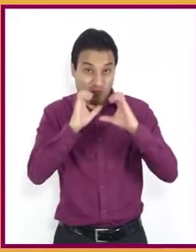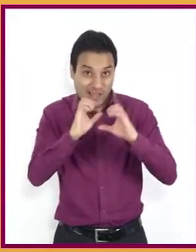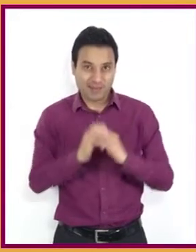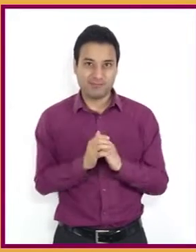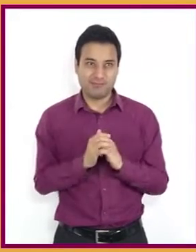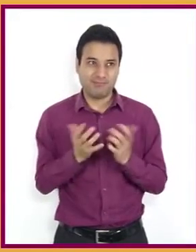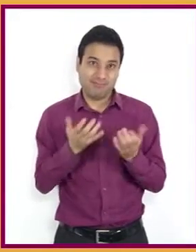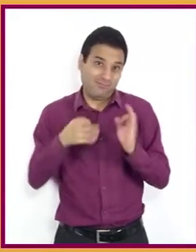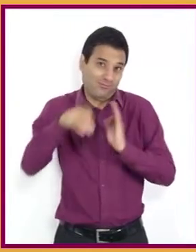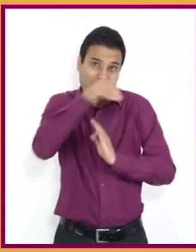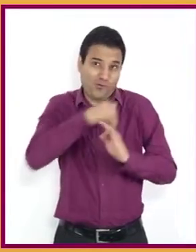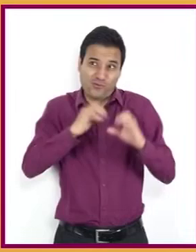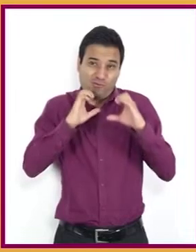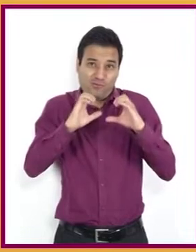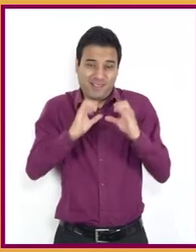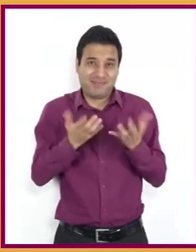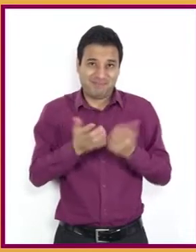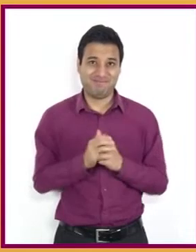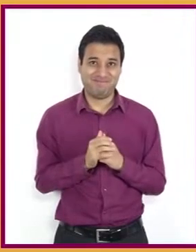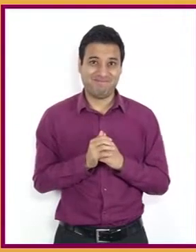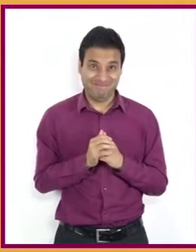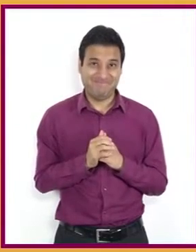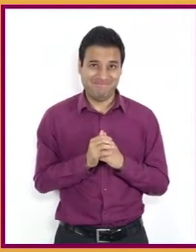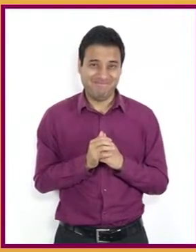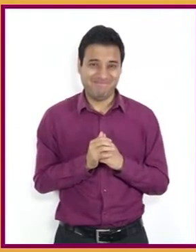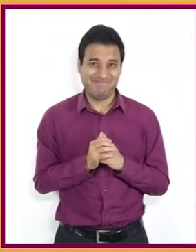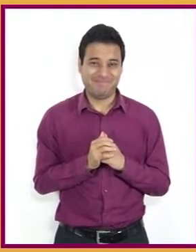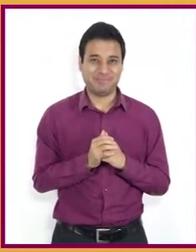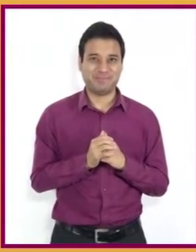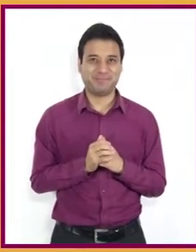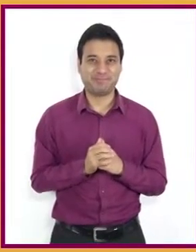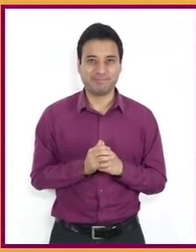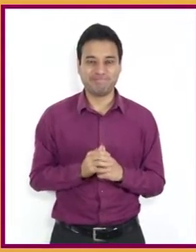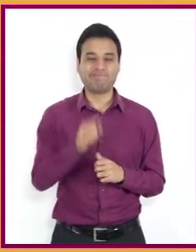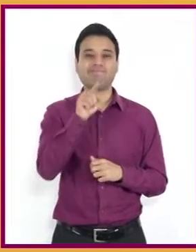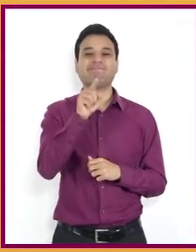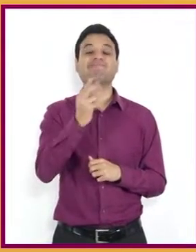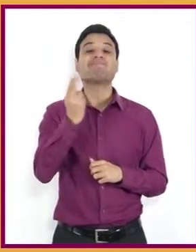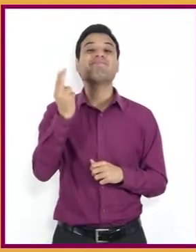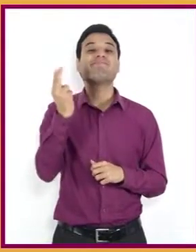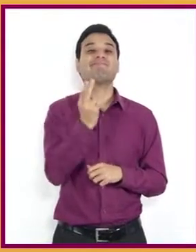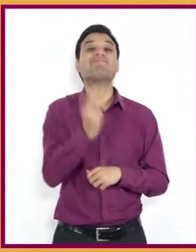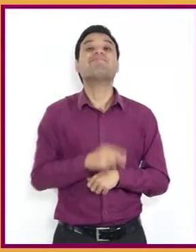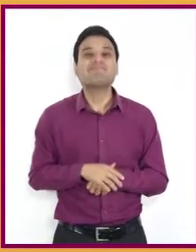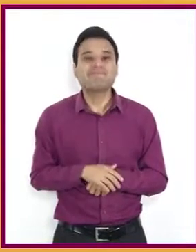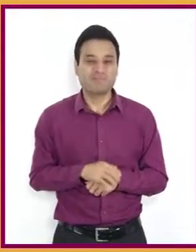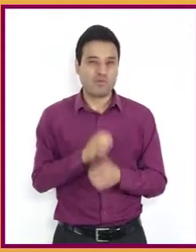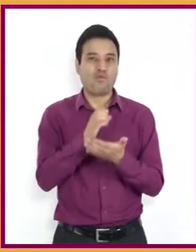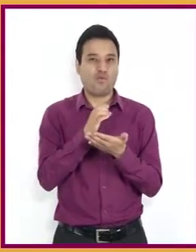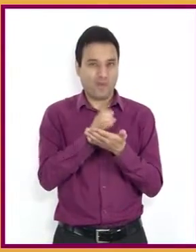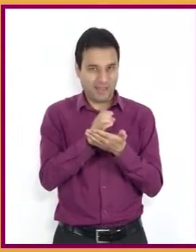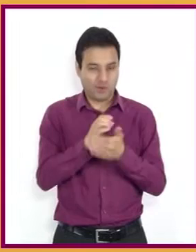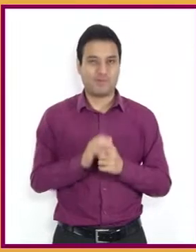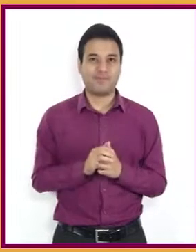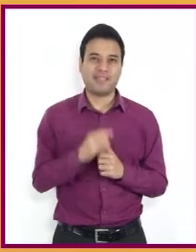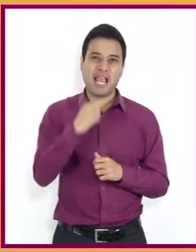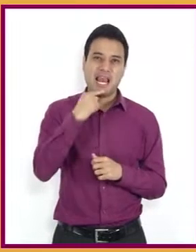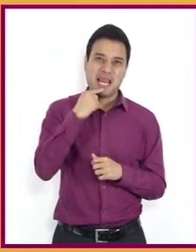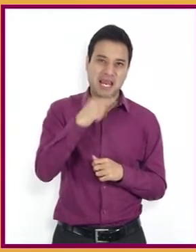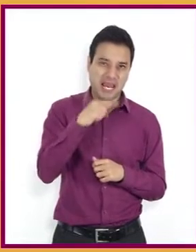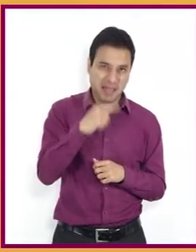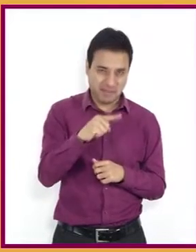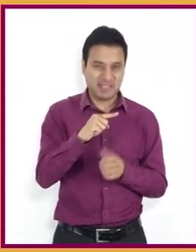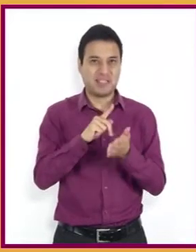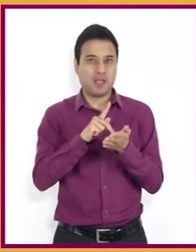nos cuidamos todos. Ahora sí, alumnas y alumnos, tengan a la mano su siempre confiable cuaderno, lápiz o